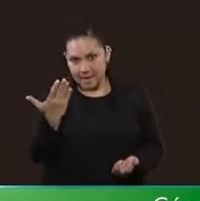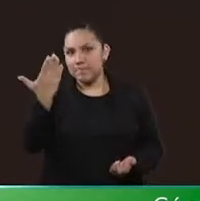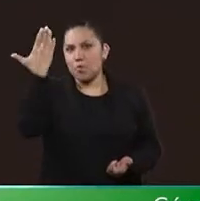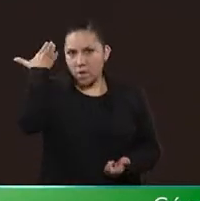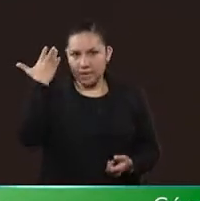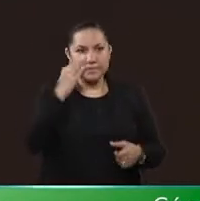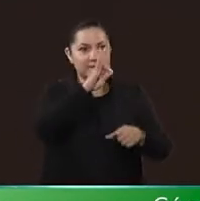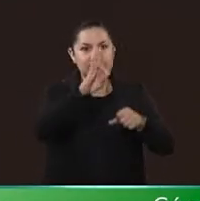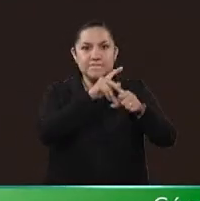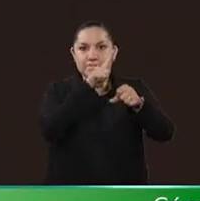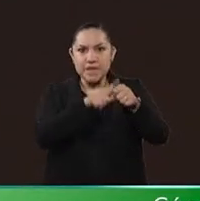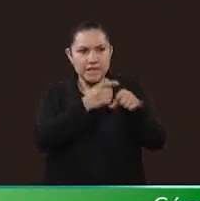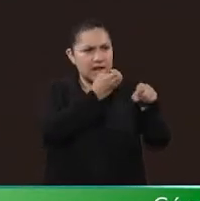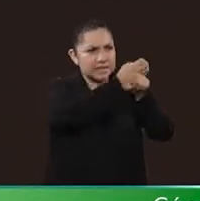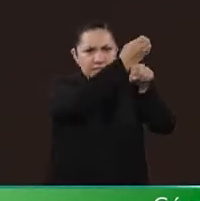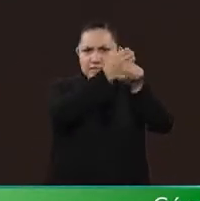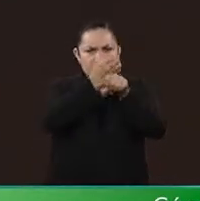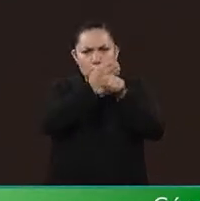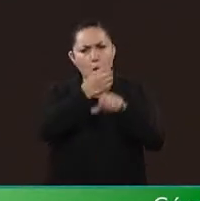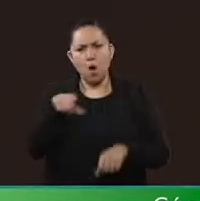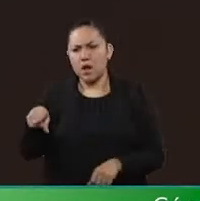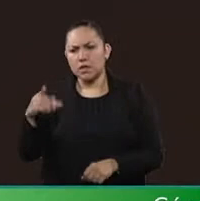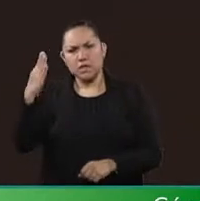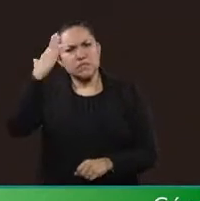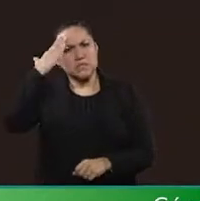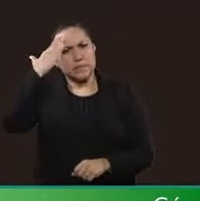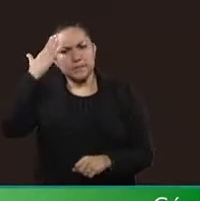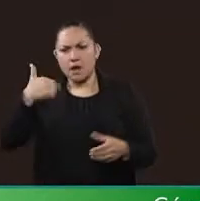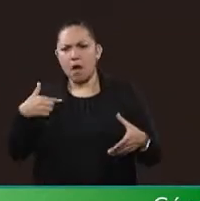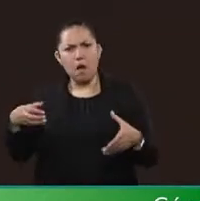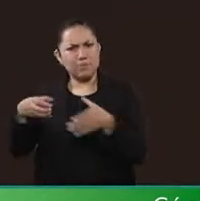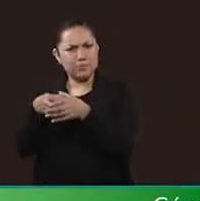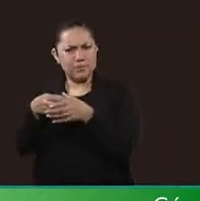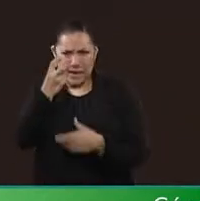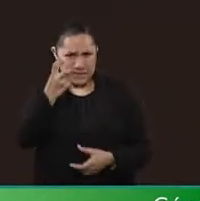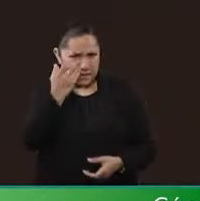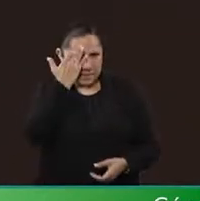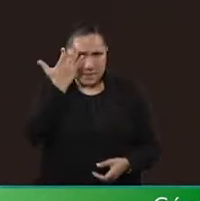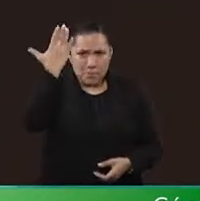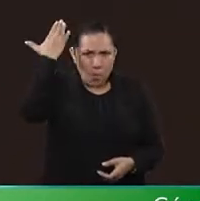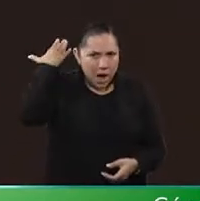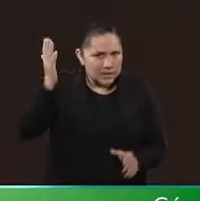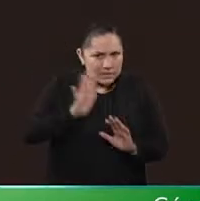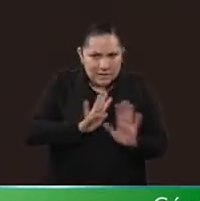atrás en la época de las guerras civiles. Incluso